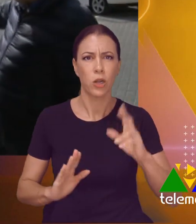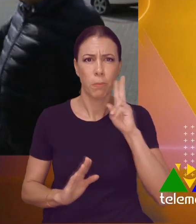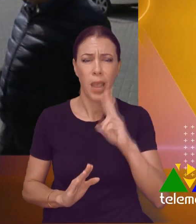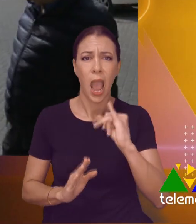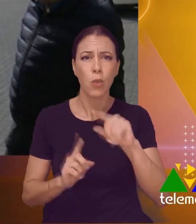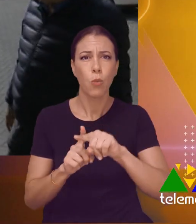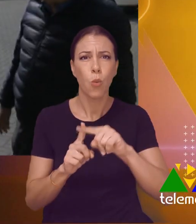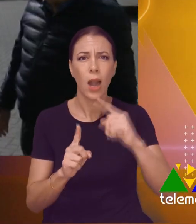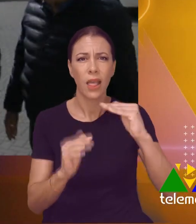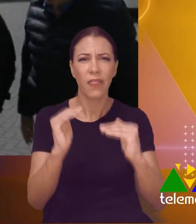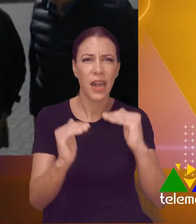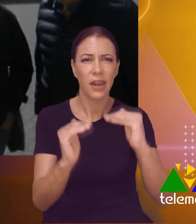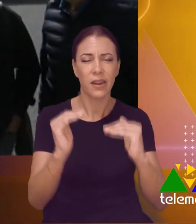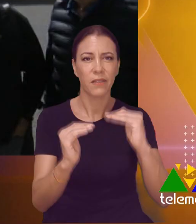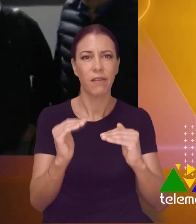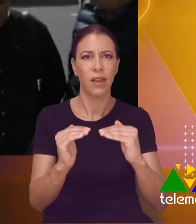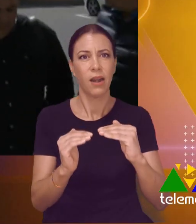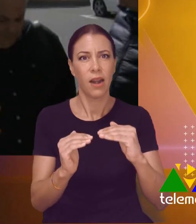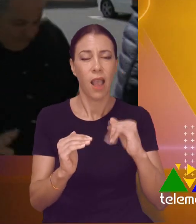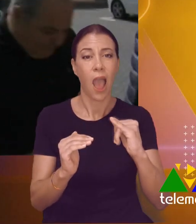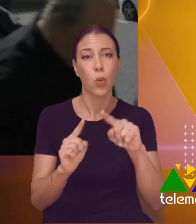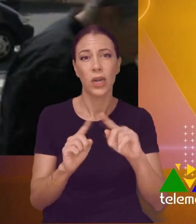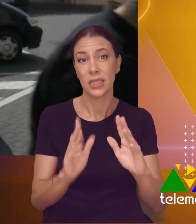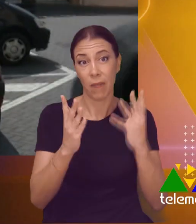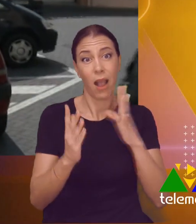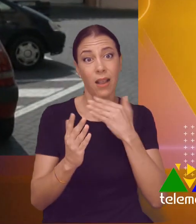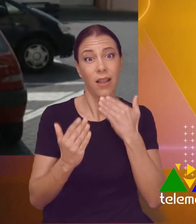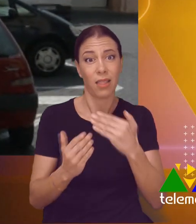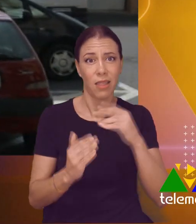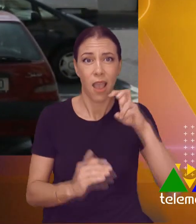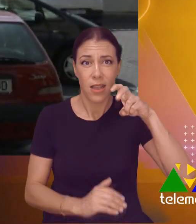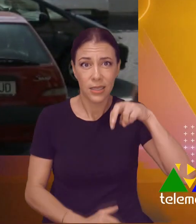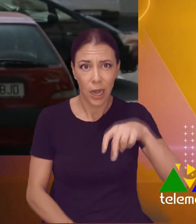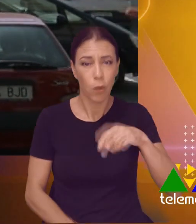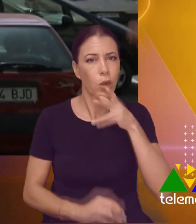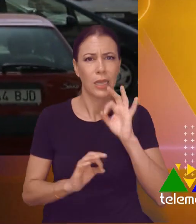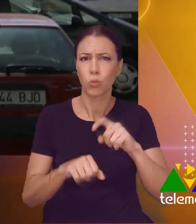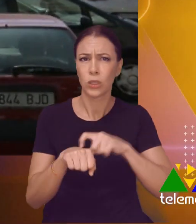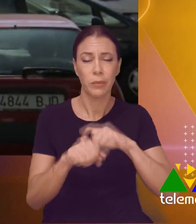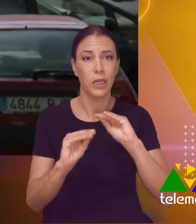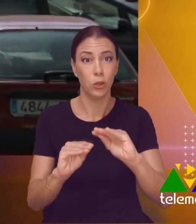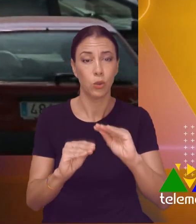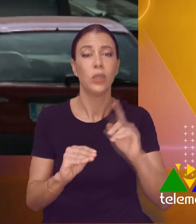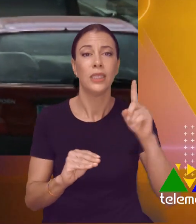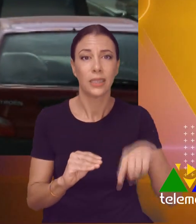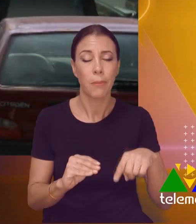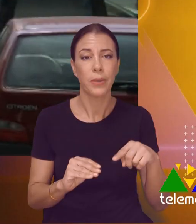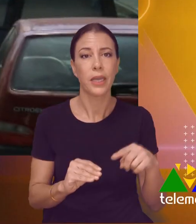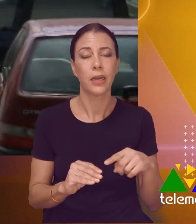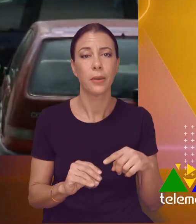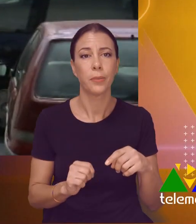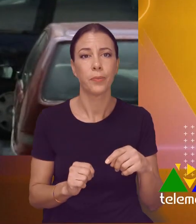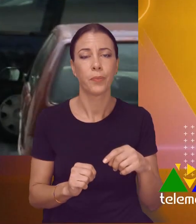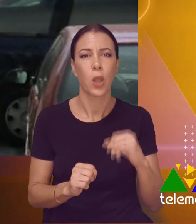el desnivel que hay, que se salva con unos escalones, y era muy típica de escalones. También